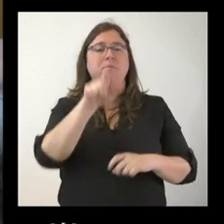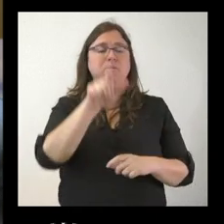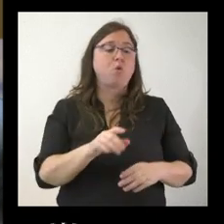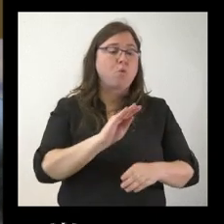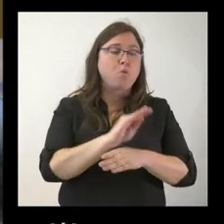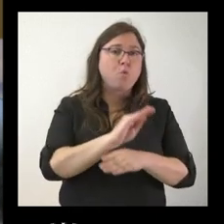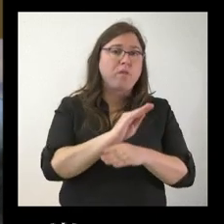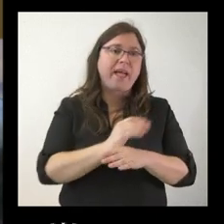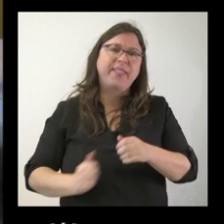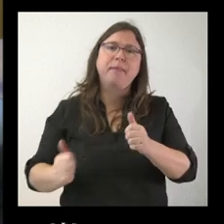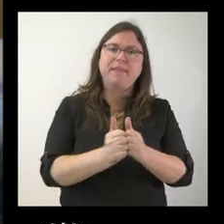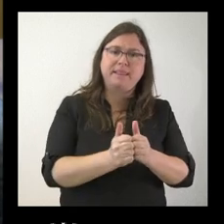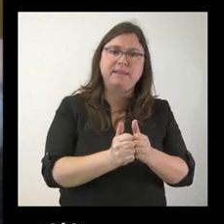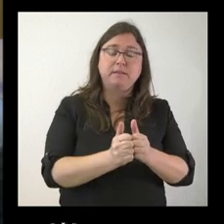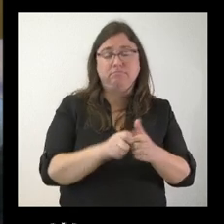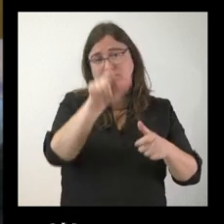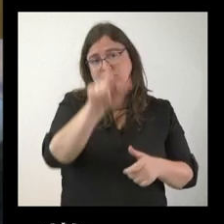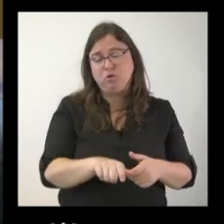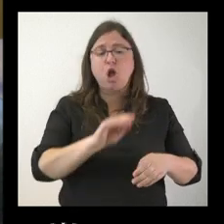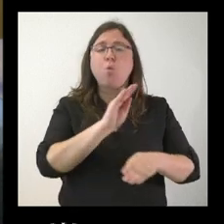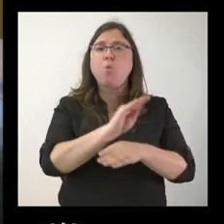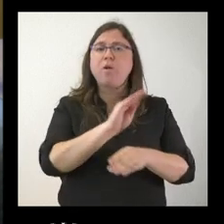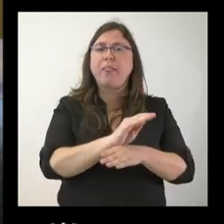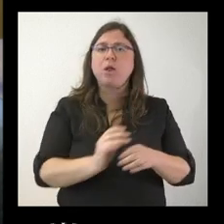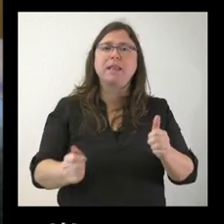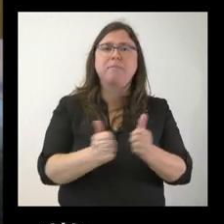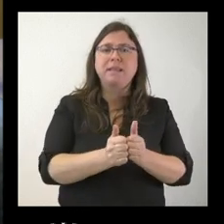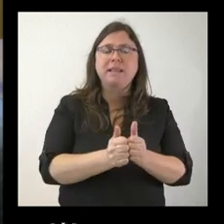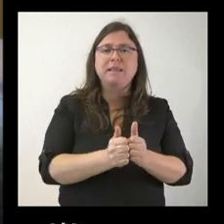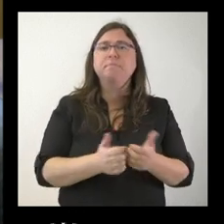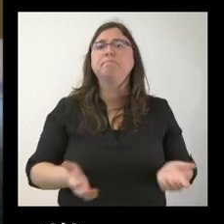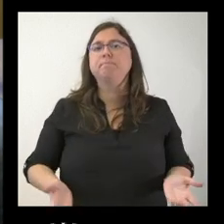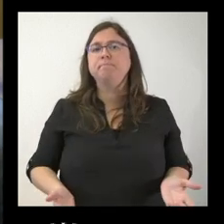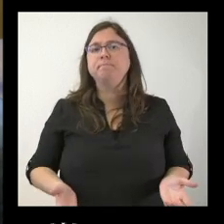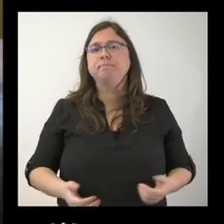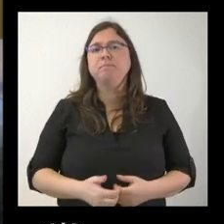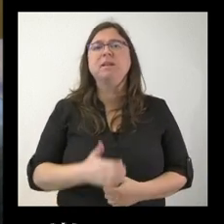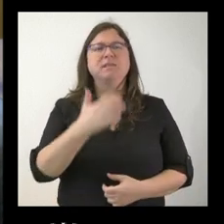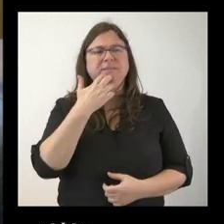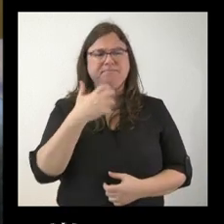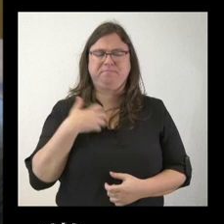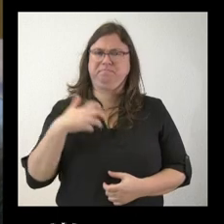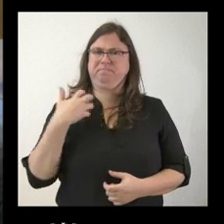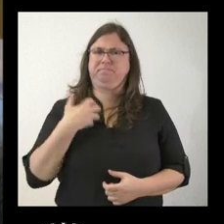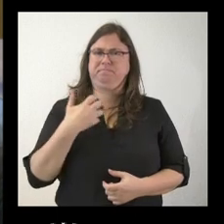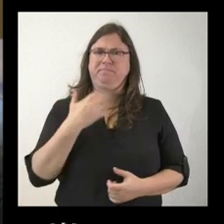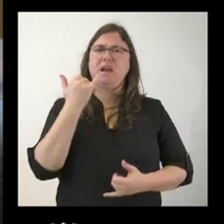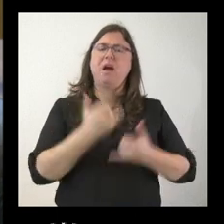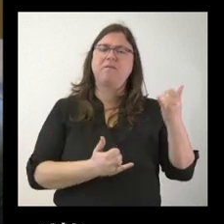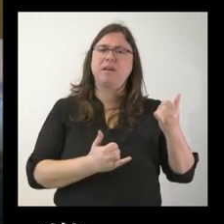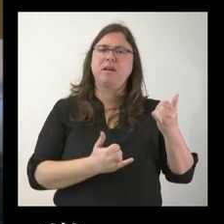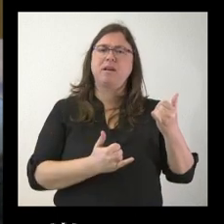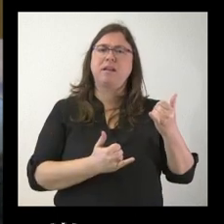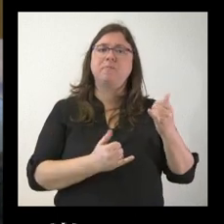los dependientes los cuidadores de la dependencia que se quejan de que se les vaya a rebajar